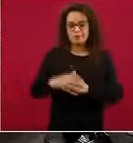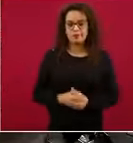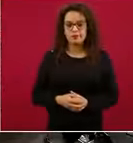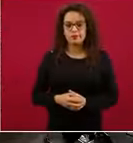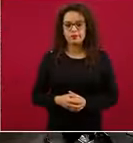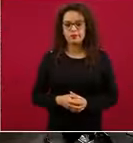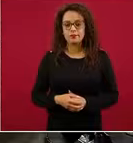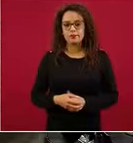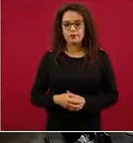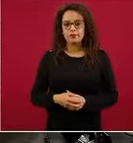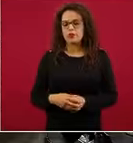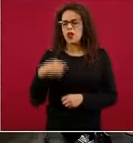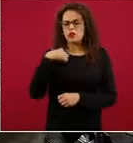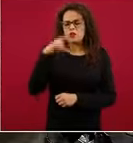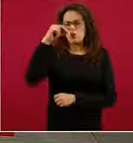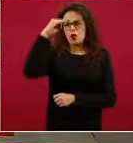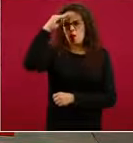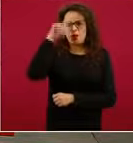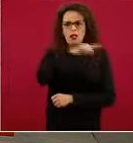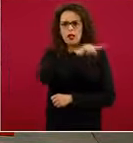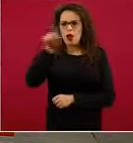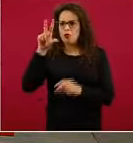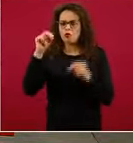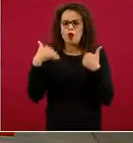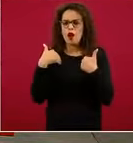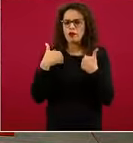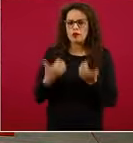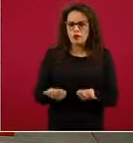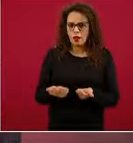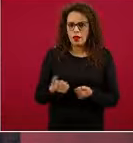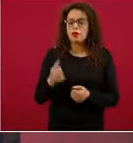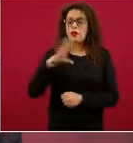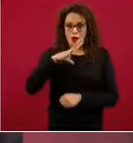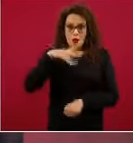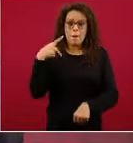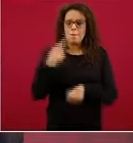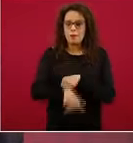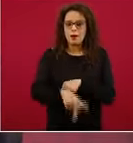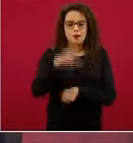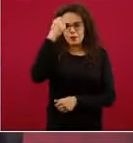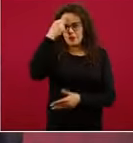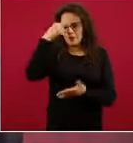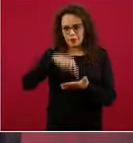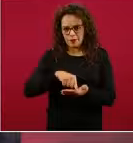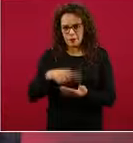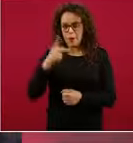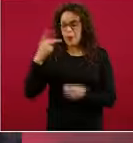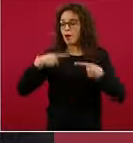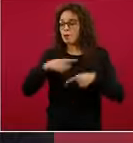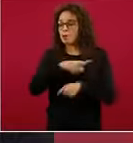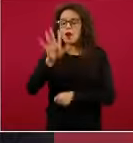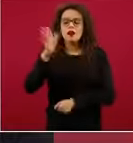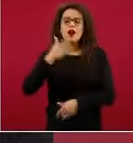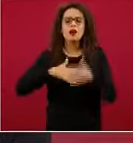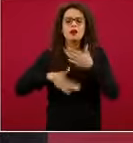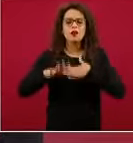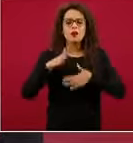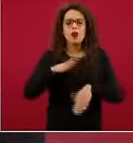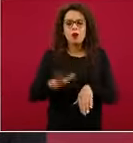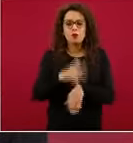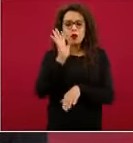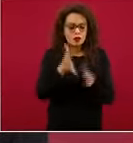el riesgo. La población está cansada en México y en el mundo entero, llevamos un año en una pandemia y llega un momento,